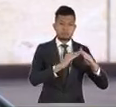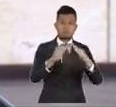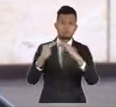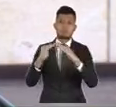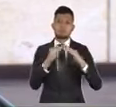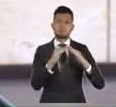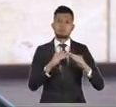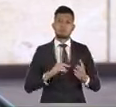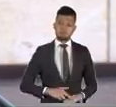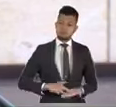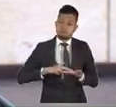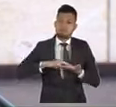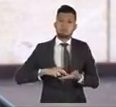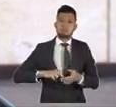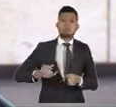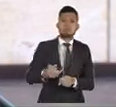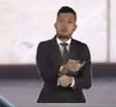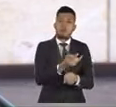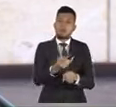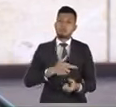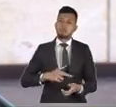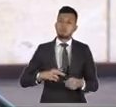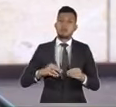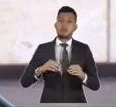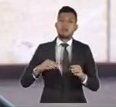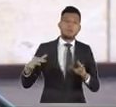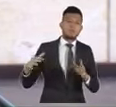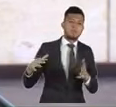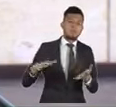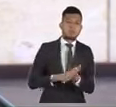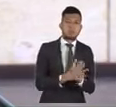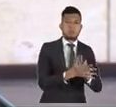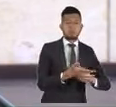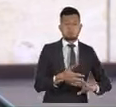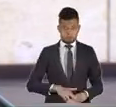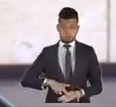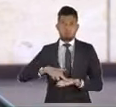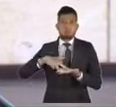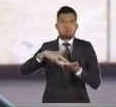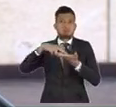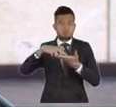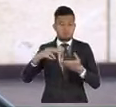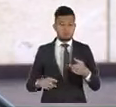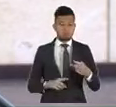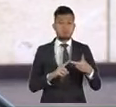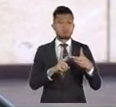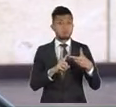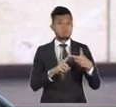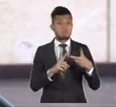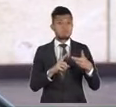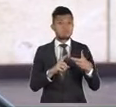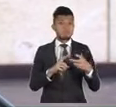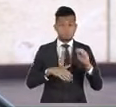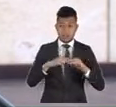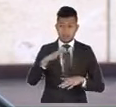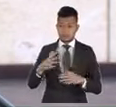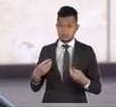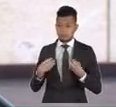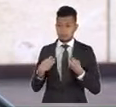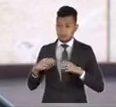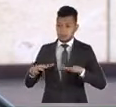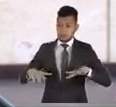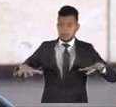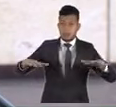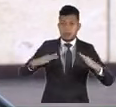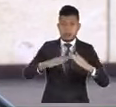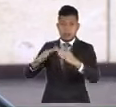resiliente y un desarrollo urbano resiliente. En particular, incorporar las decisiones de la localización de vivienda BIS, no